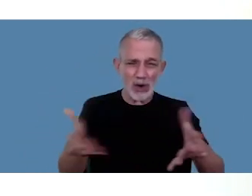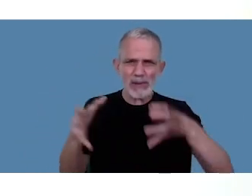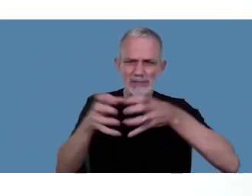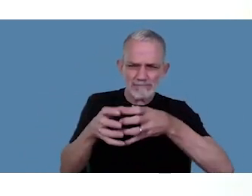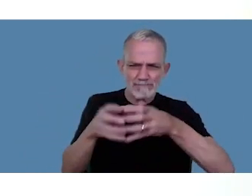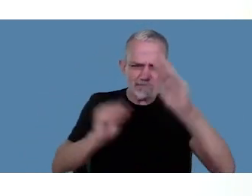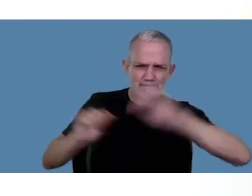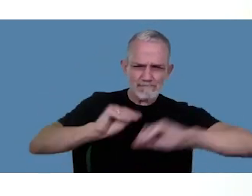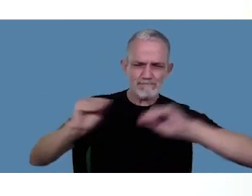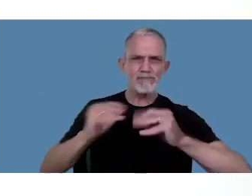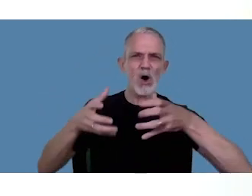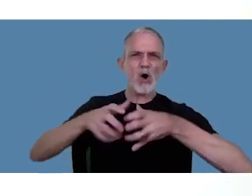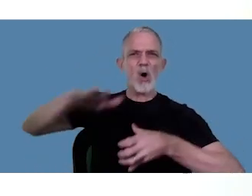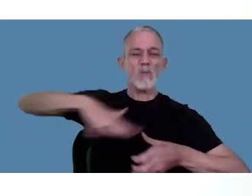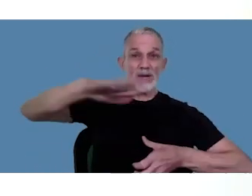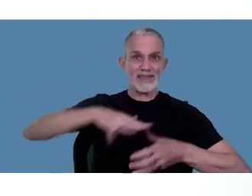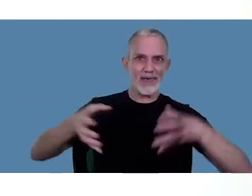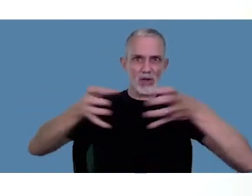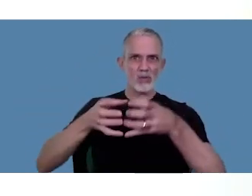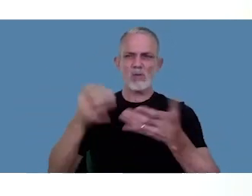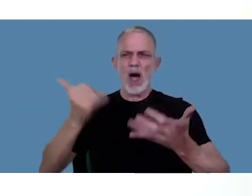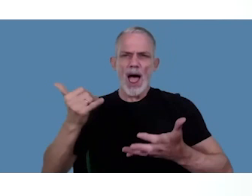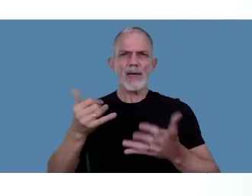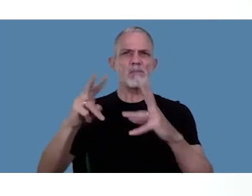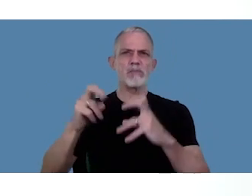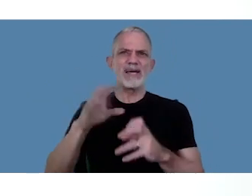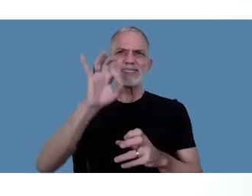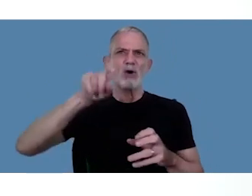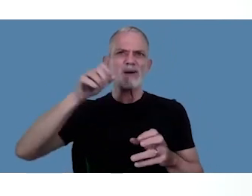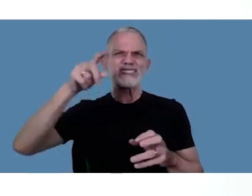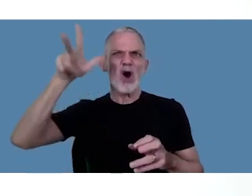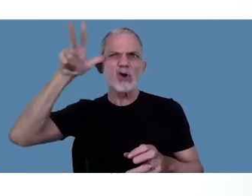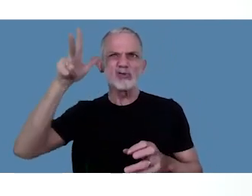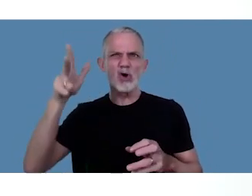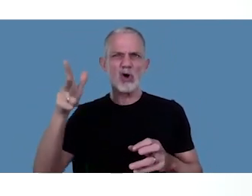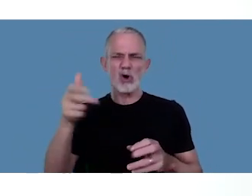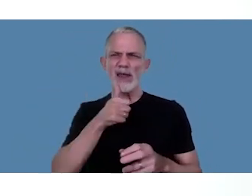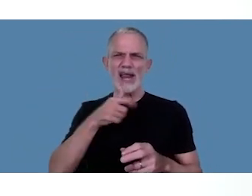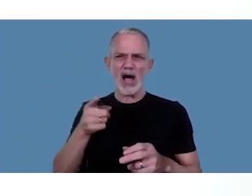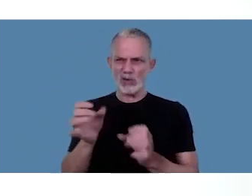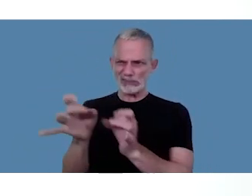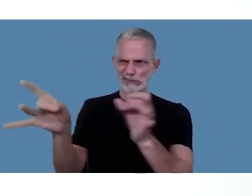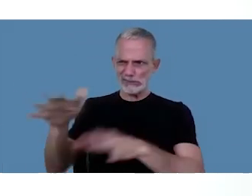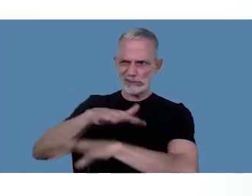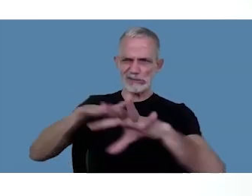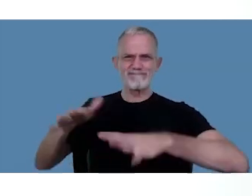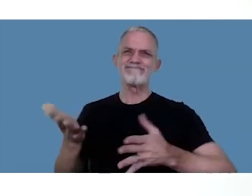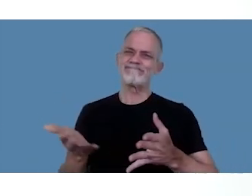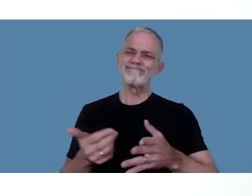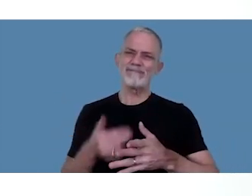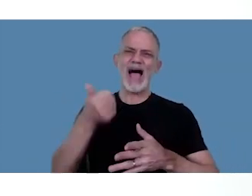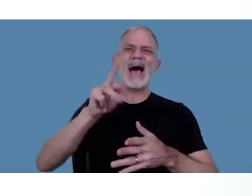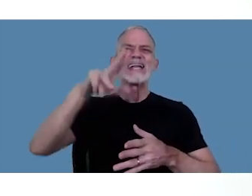con la comunidad de manera colectiva, tenemos hasta 0,08 arsénico en el agua de Chivilcoy. También hemos hecho